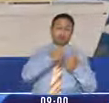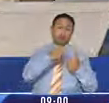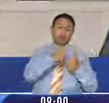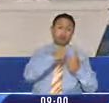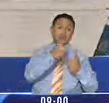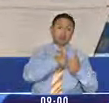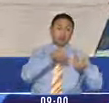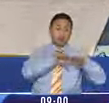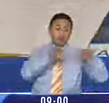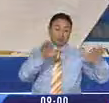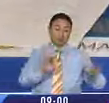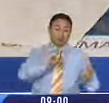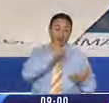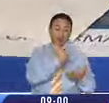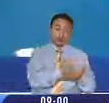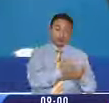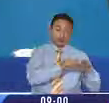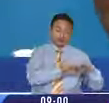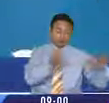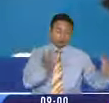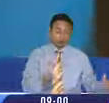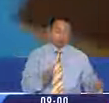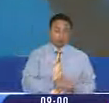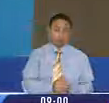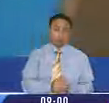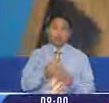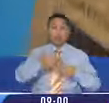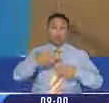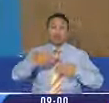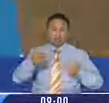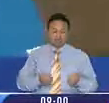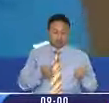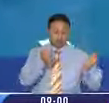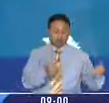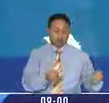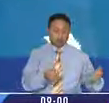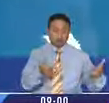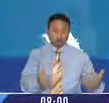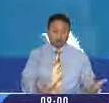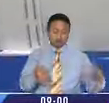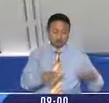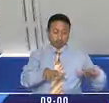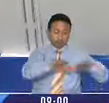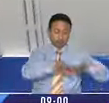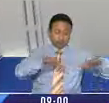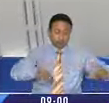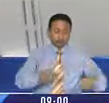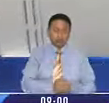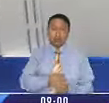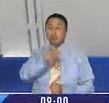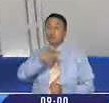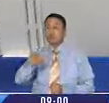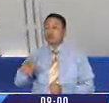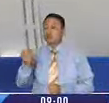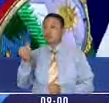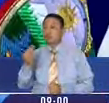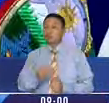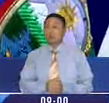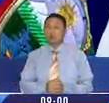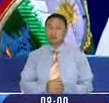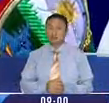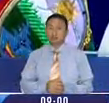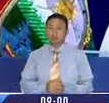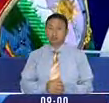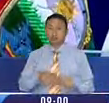la instalación de las juntas receptoras del voto, la entrega de materiales, armaje de los biombos y constatación de los miembros de la misma. De esta